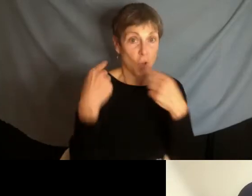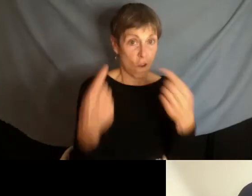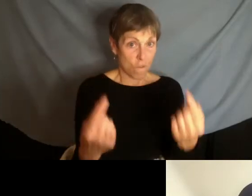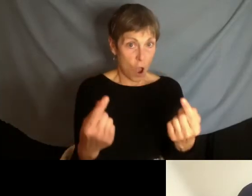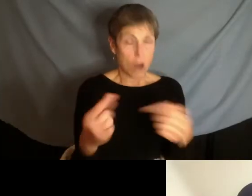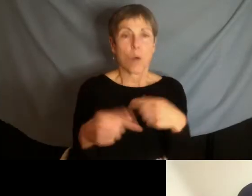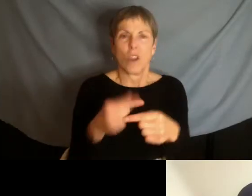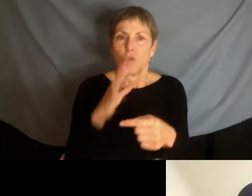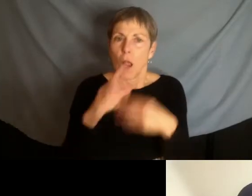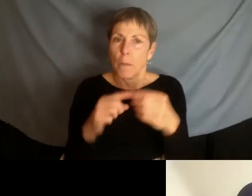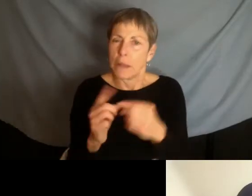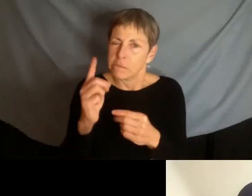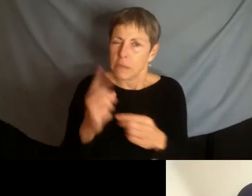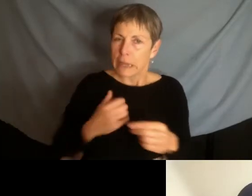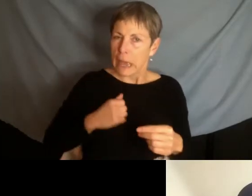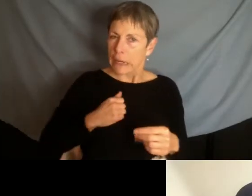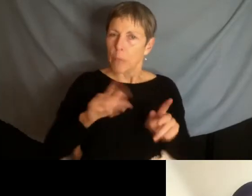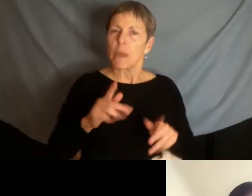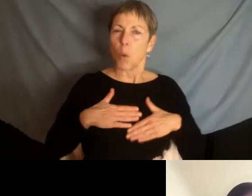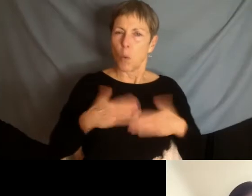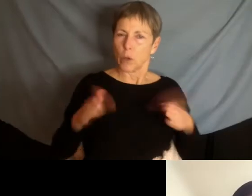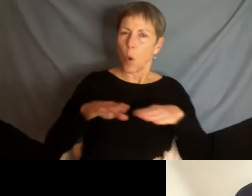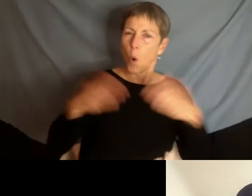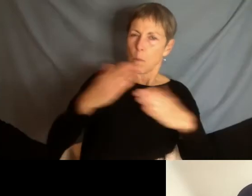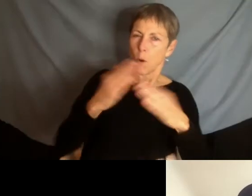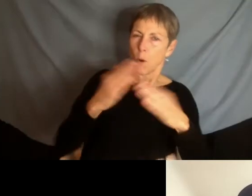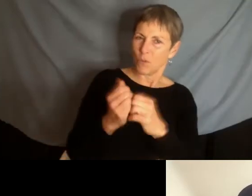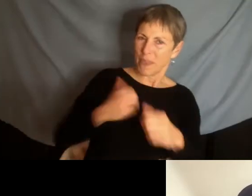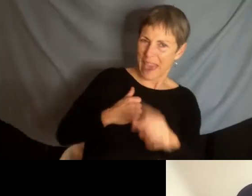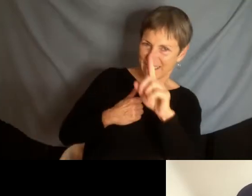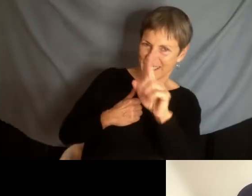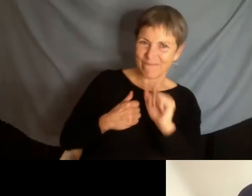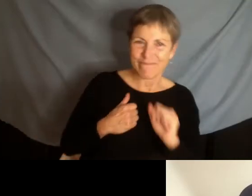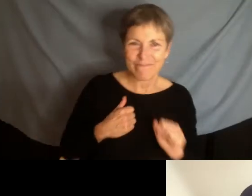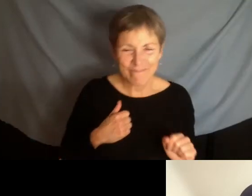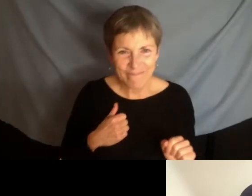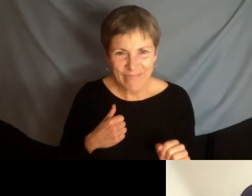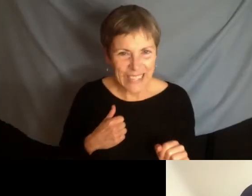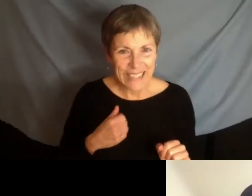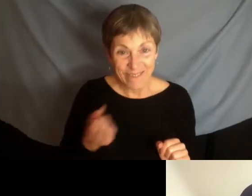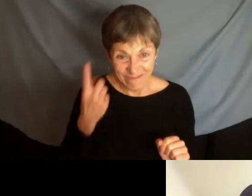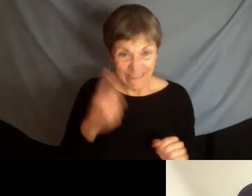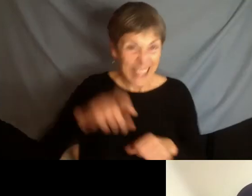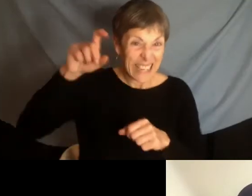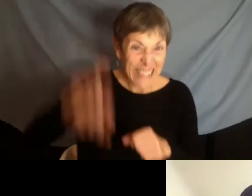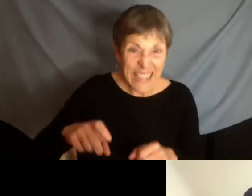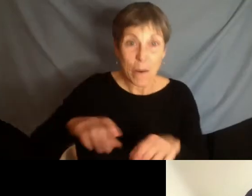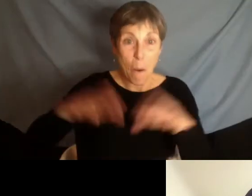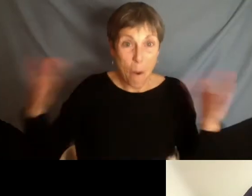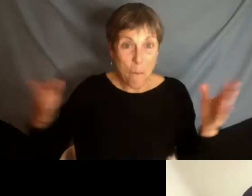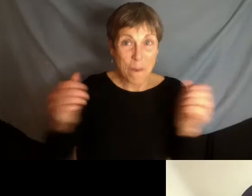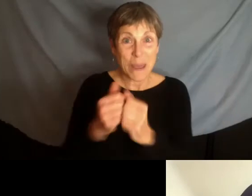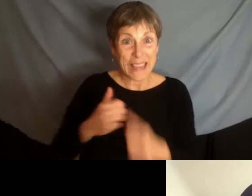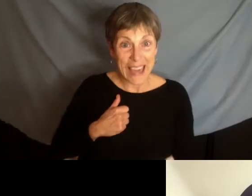mayoría de la gente, por lo menos en el caso de Canadá, están dispuestos a apoyar las fronteras abiertas. Pero yo sé que eso no es lo